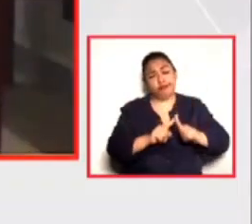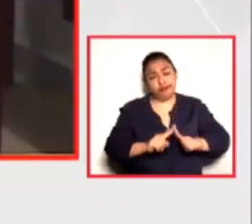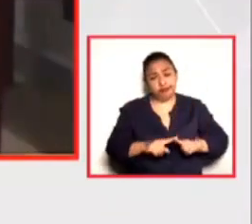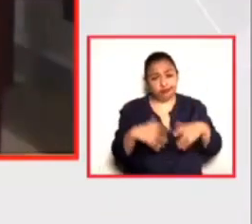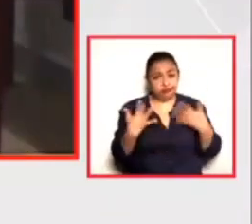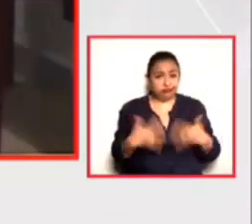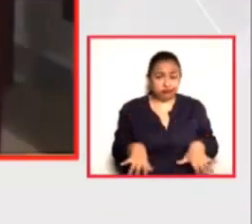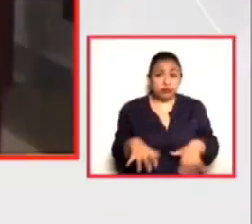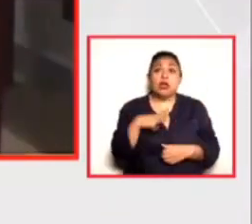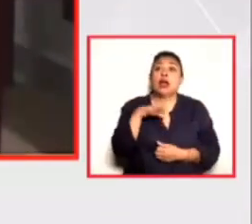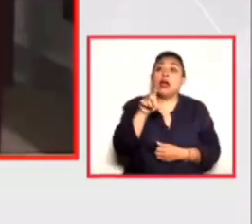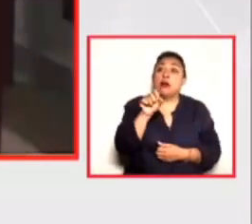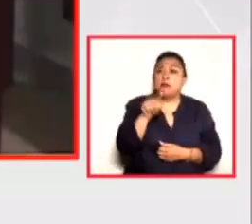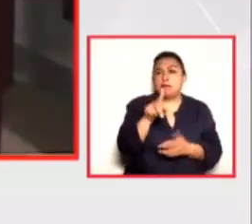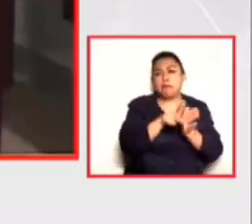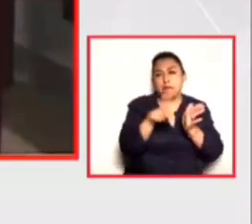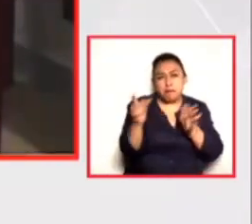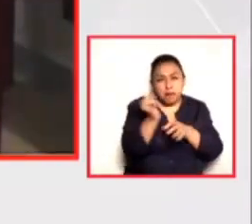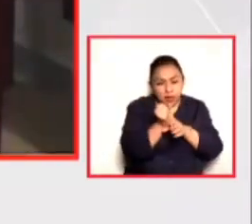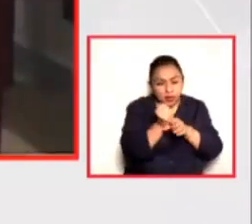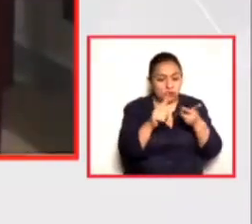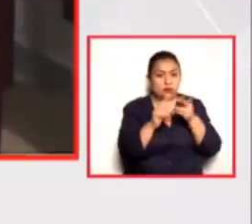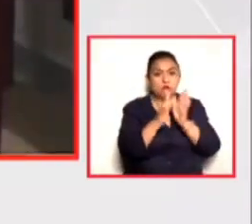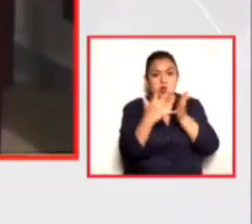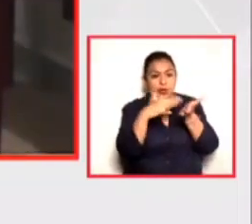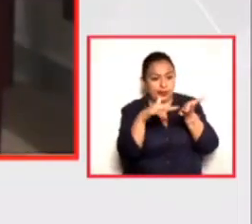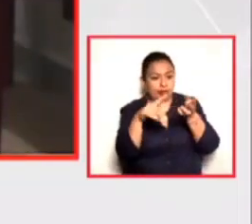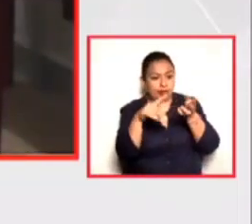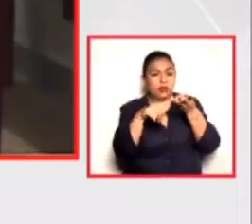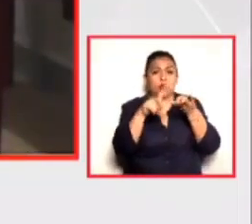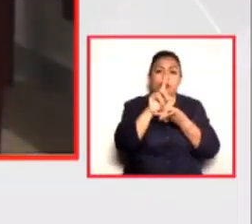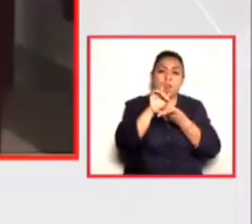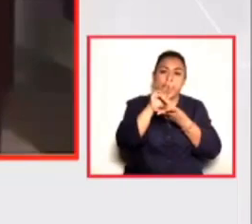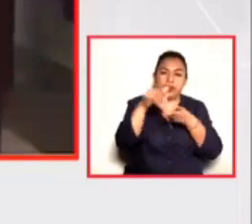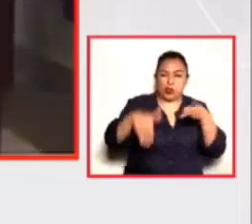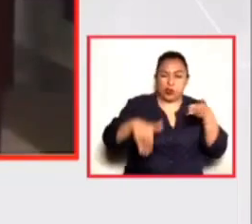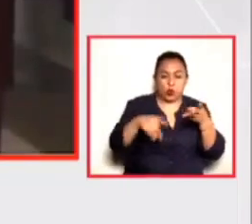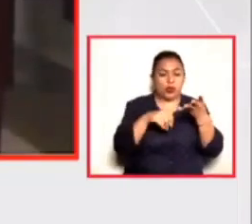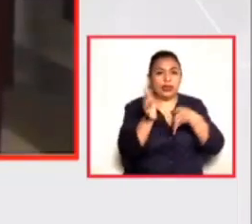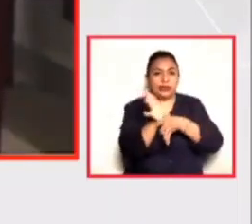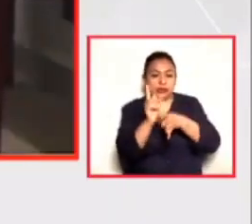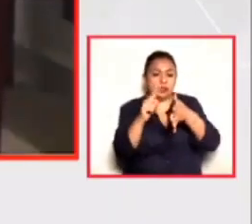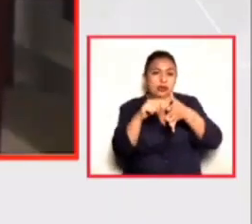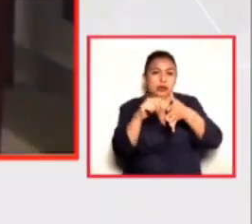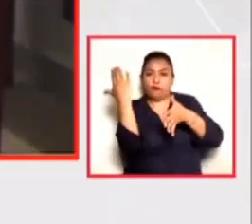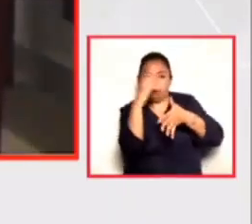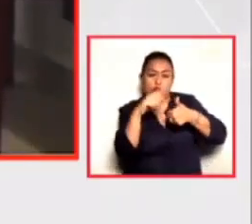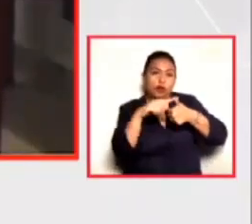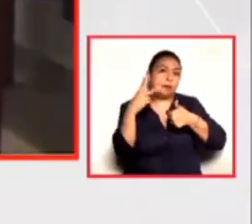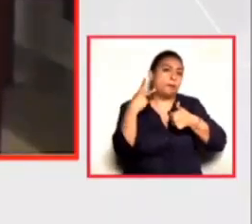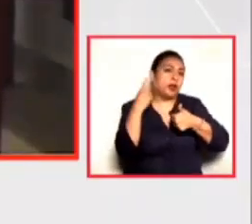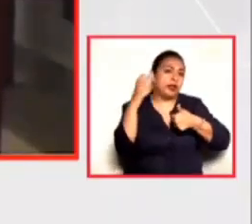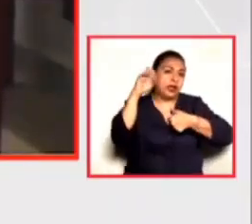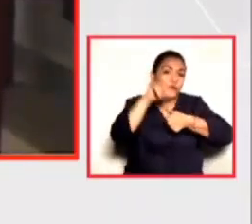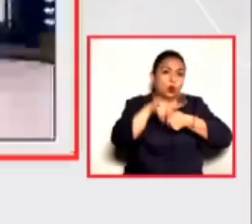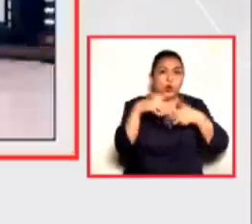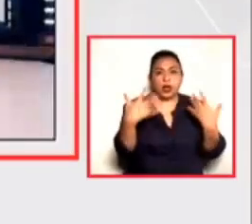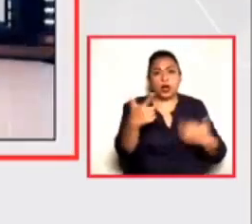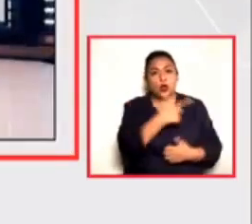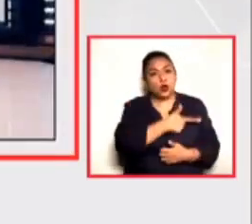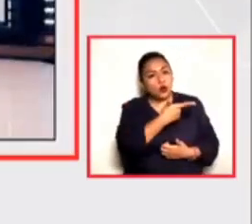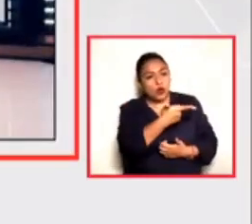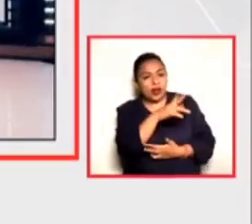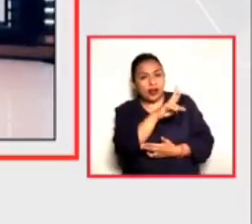Tenemos periodismo, literatura, dramaturgia, cine, fotografía, política cultural. Qué gusto estar con Rafael